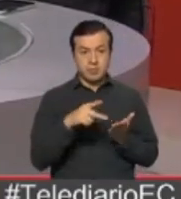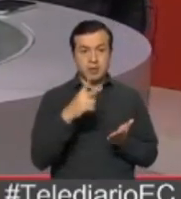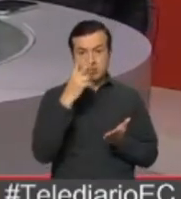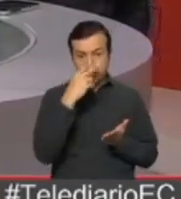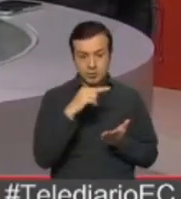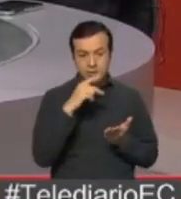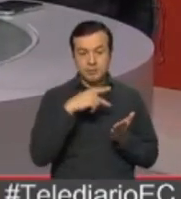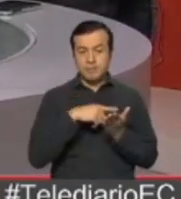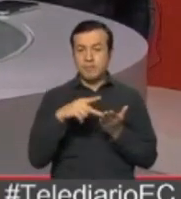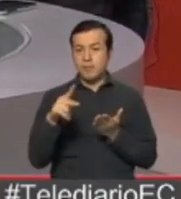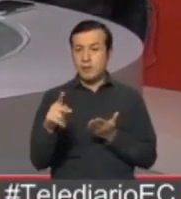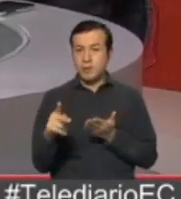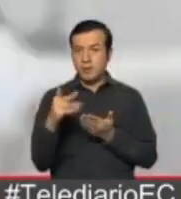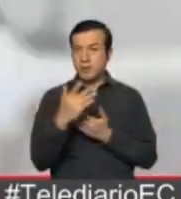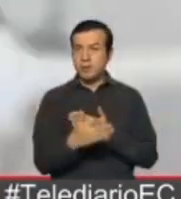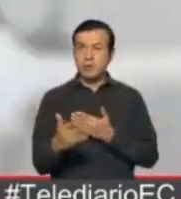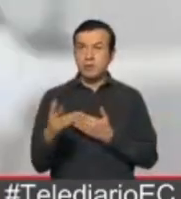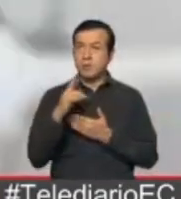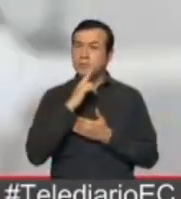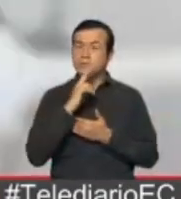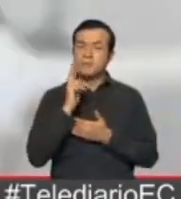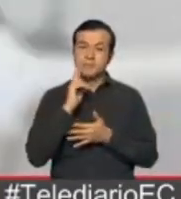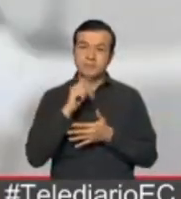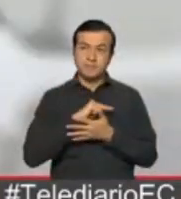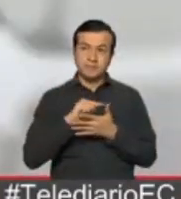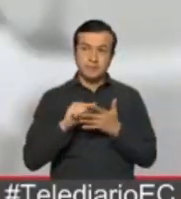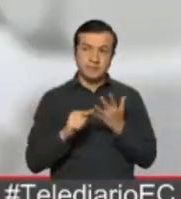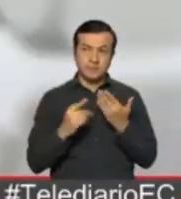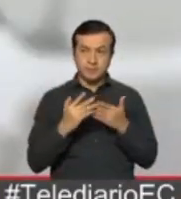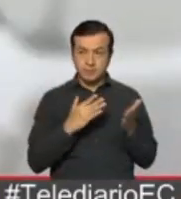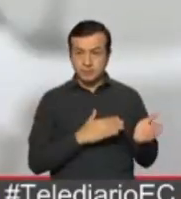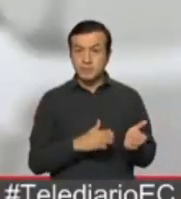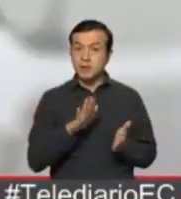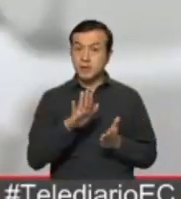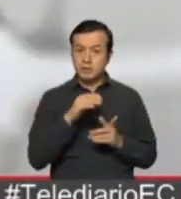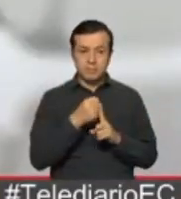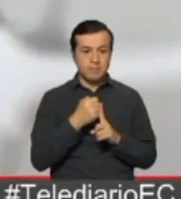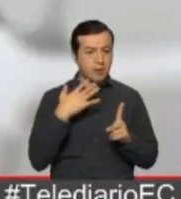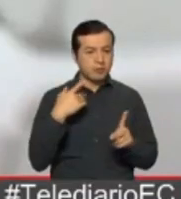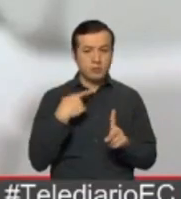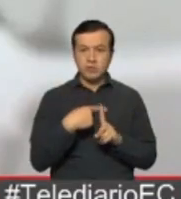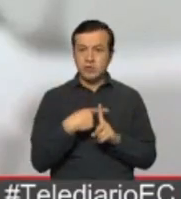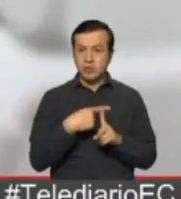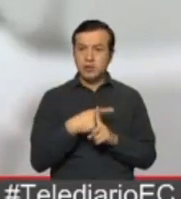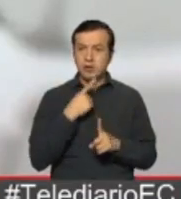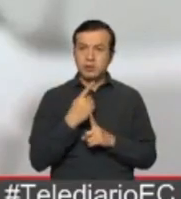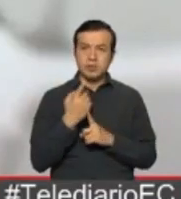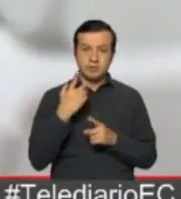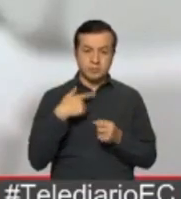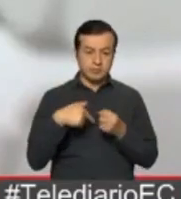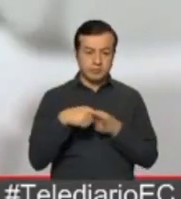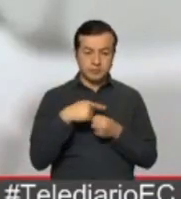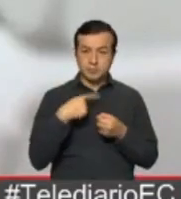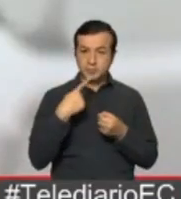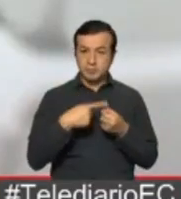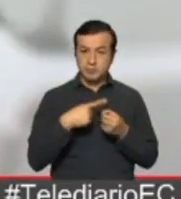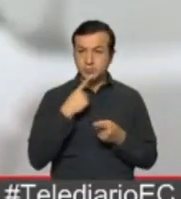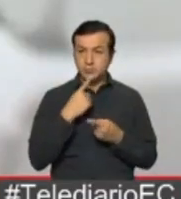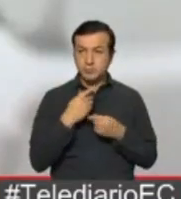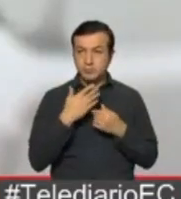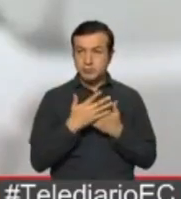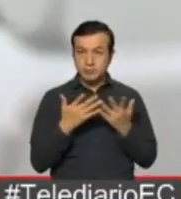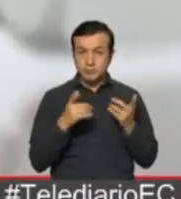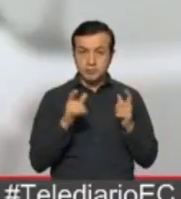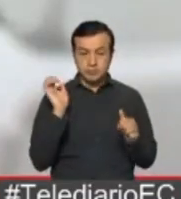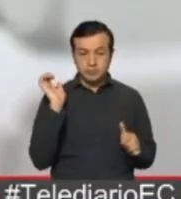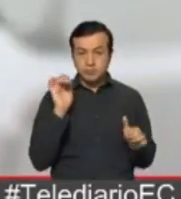hoteles pago en restaurantes etcétera y ese es el impacto positivo que tiene dentro de quito porque dentro del flujo de